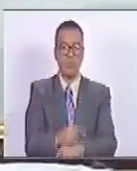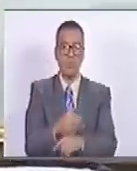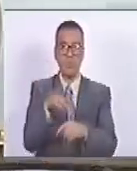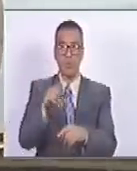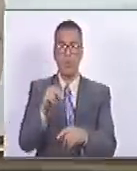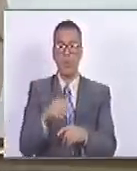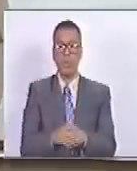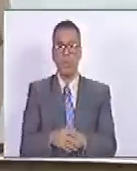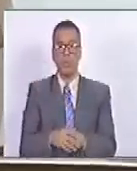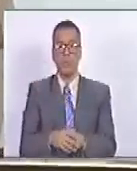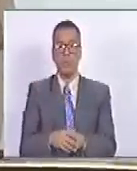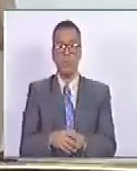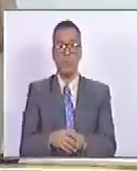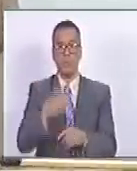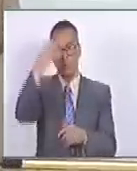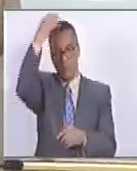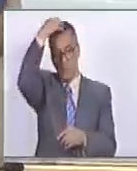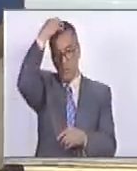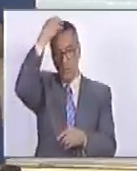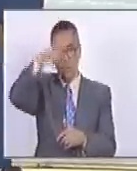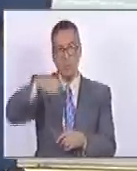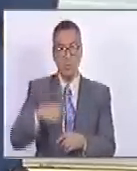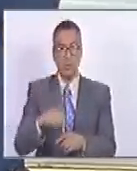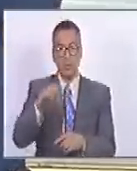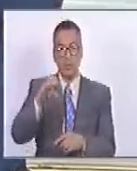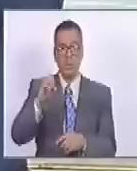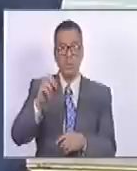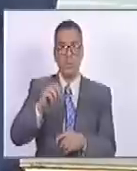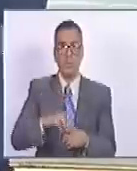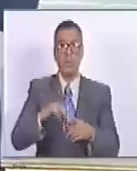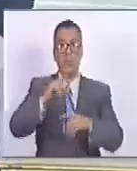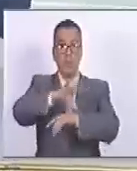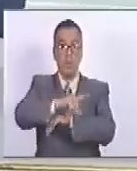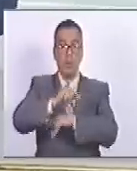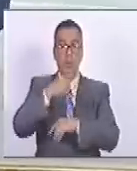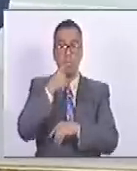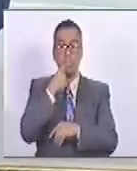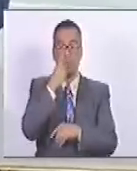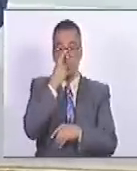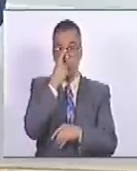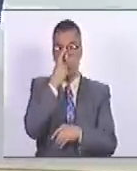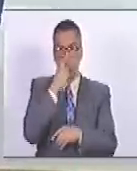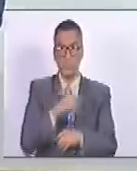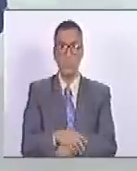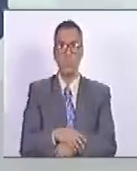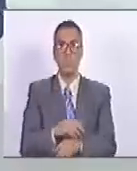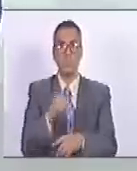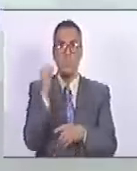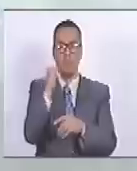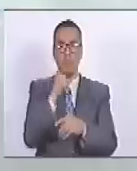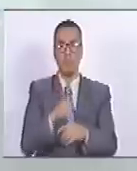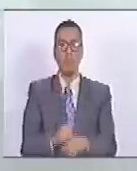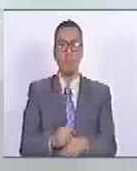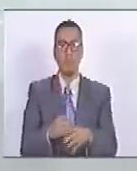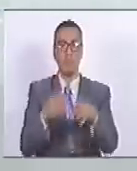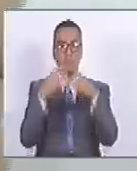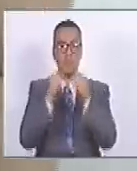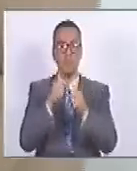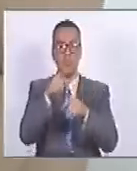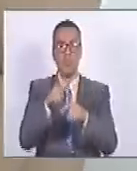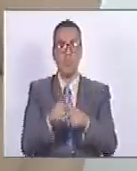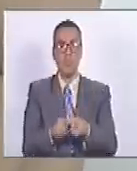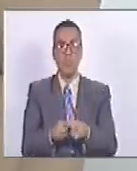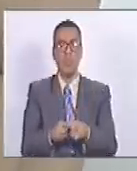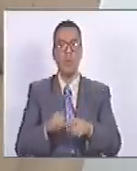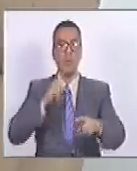conceda el rey emérito el rol de la ley. No está condenado, no está en los crímenes, fue